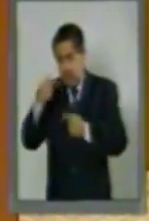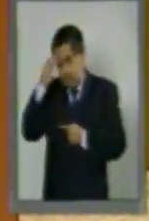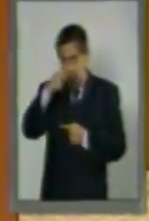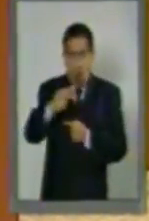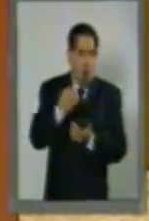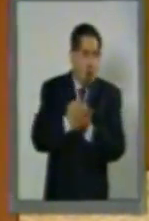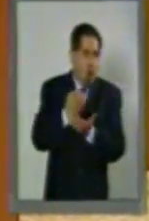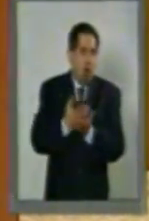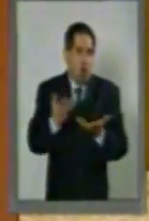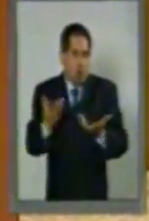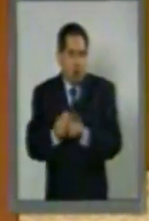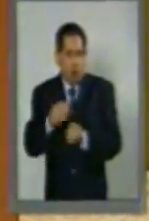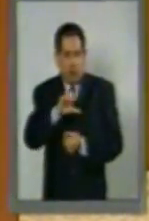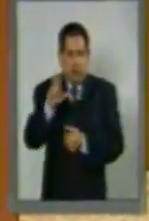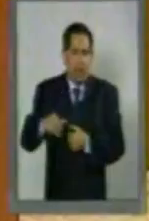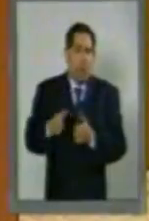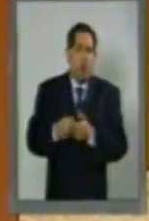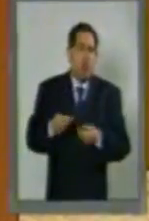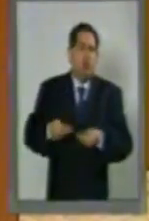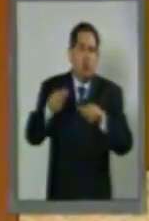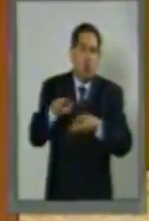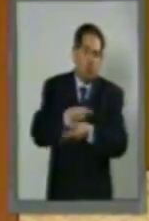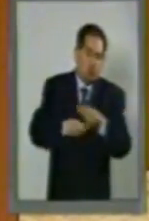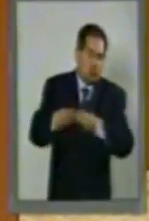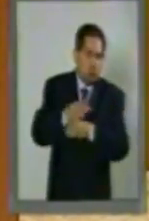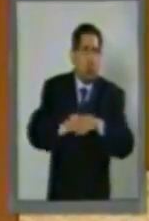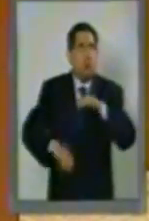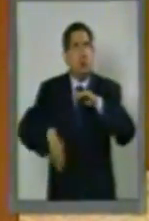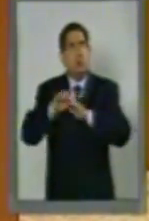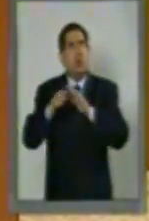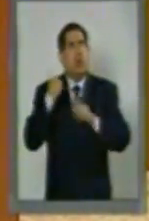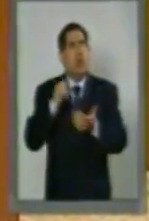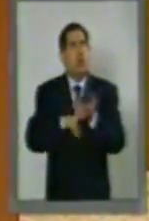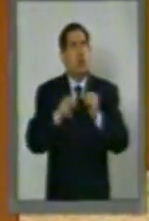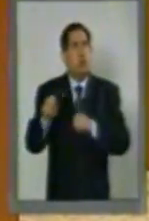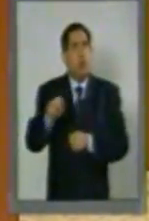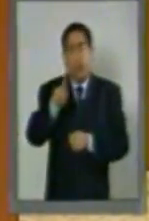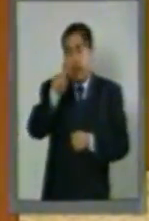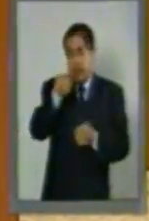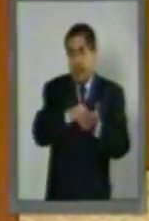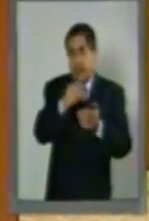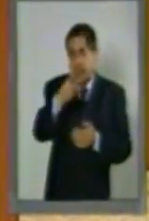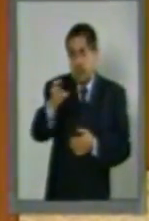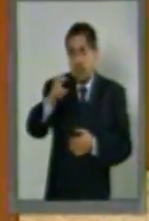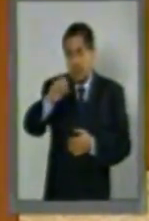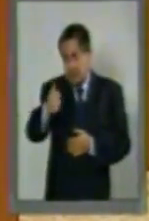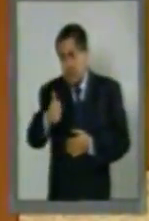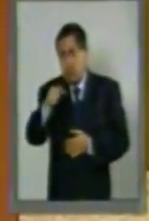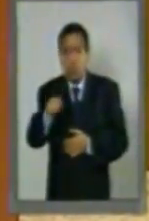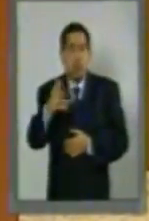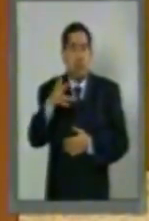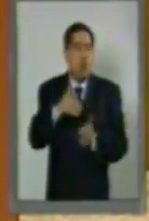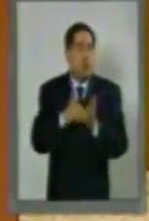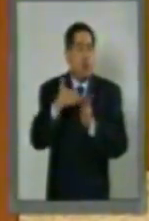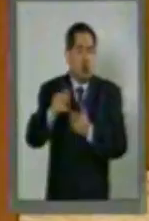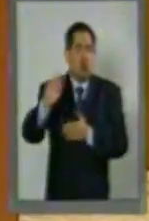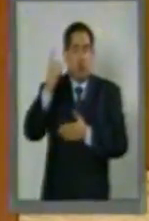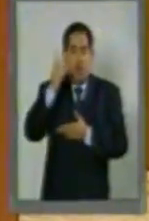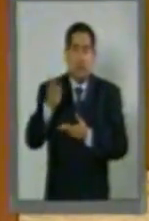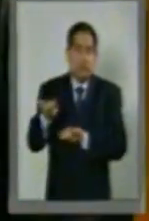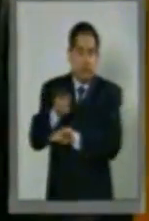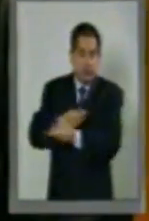Costa Rica alcanzó en 2016 la cifra de 1.306.5 millones de